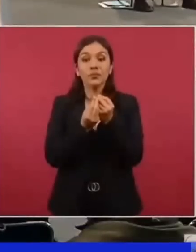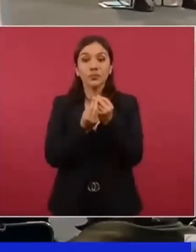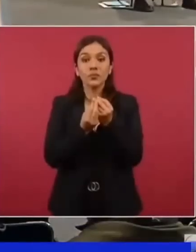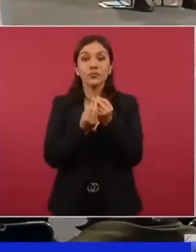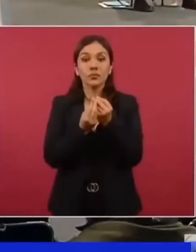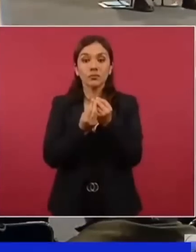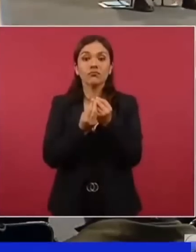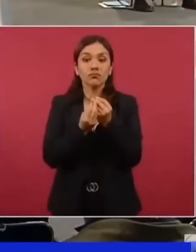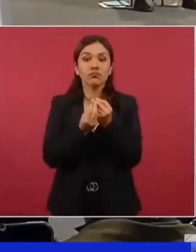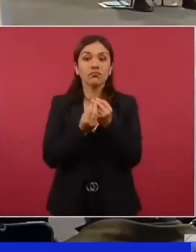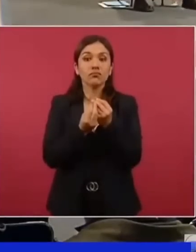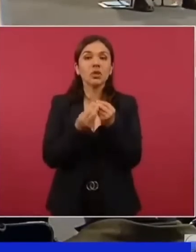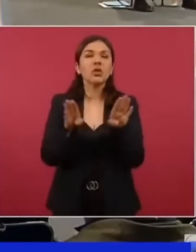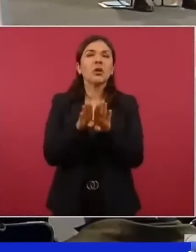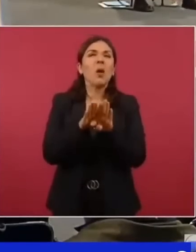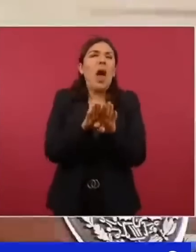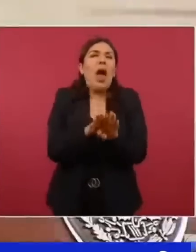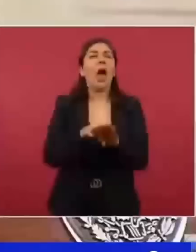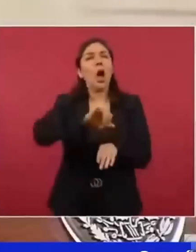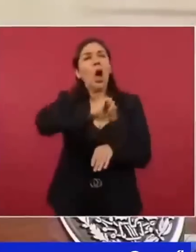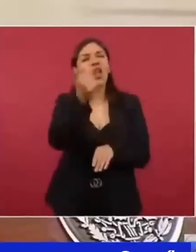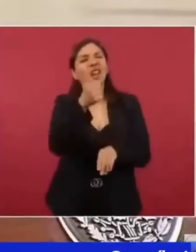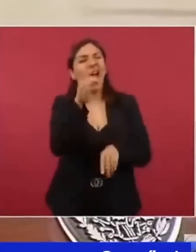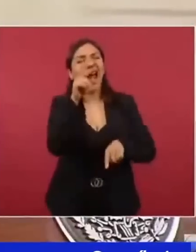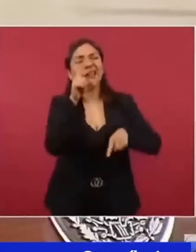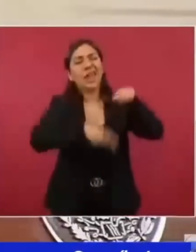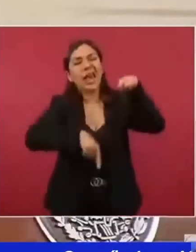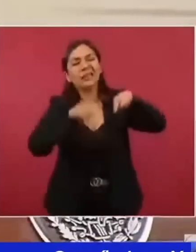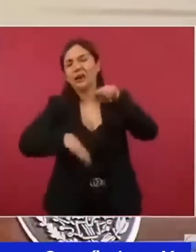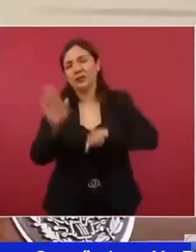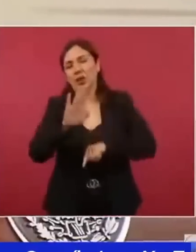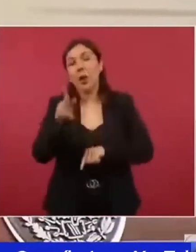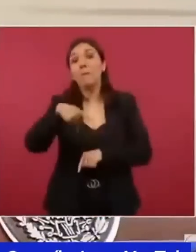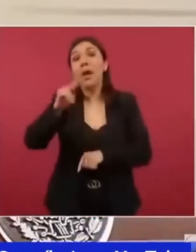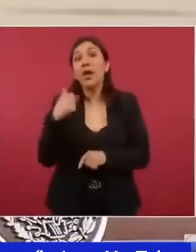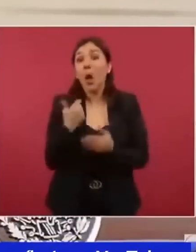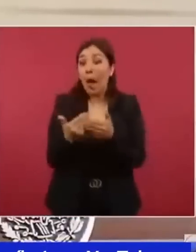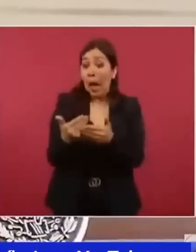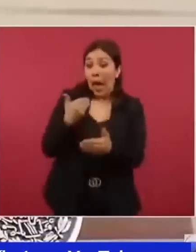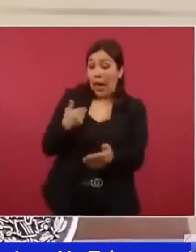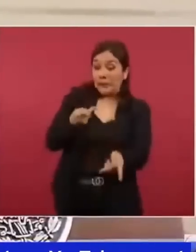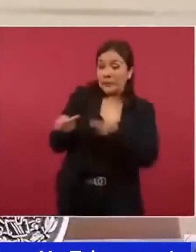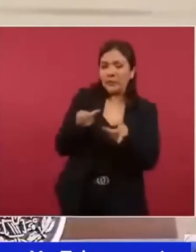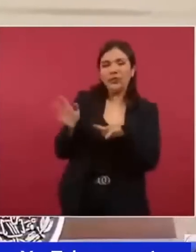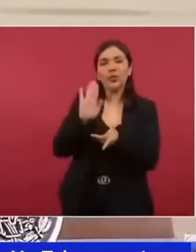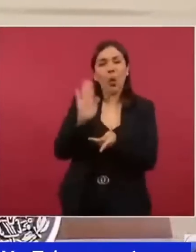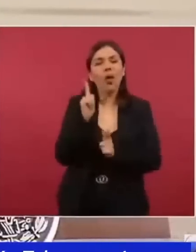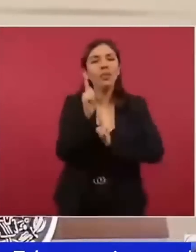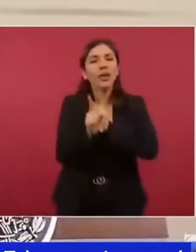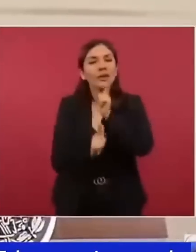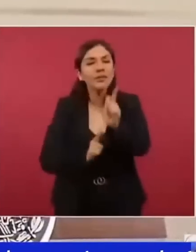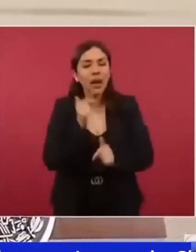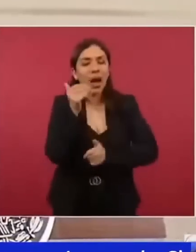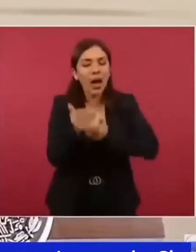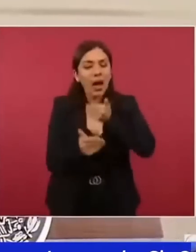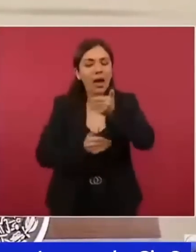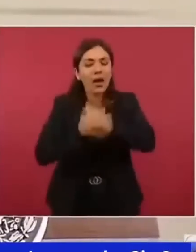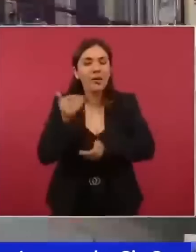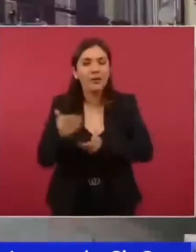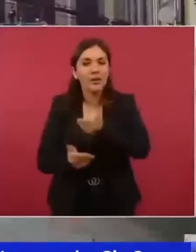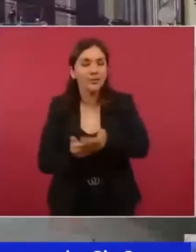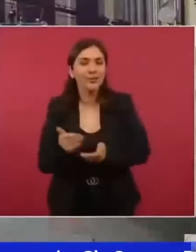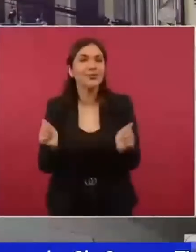No descartar nada, pero tampoco adelantarnos. O sea, vámonos despacio porque llevamos